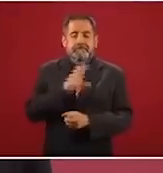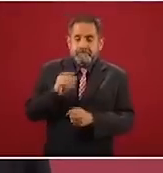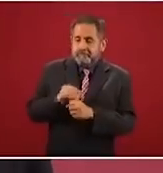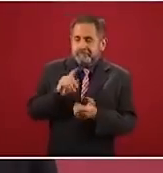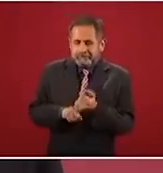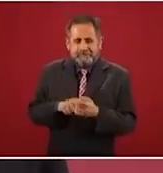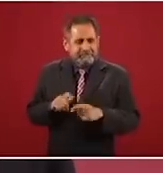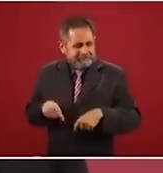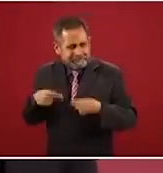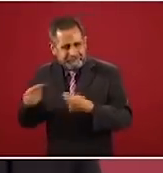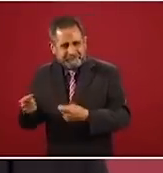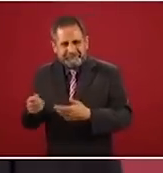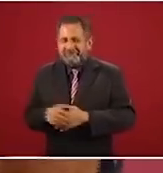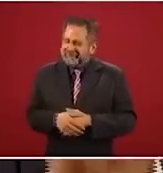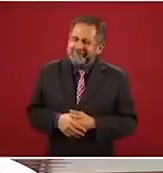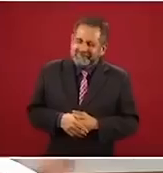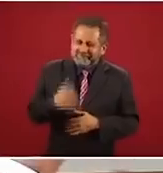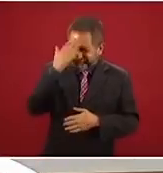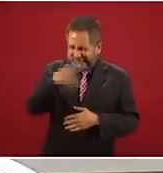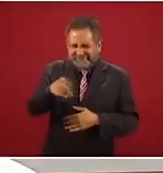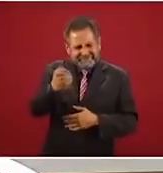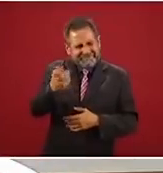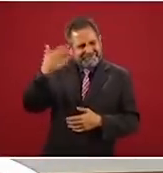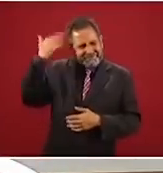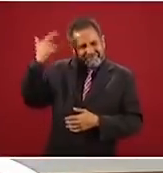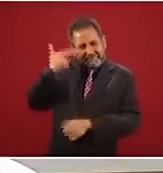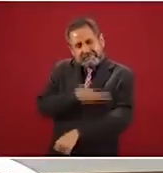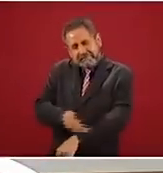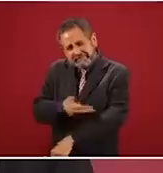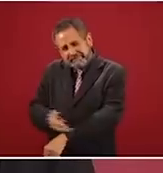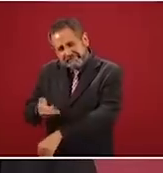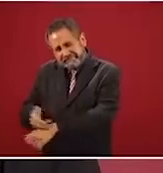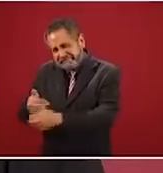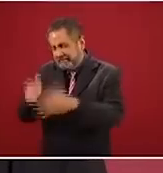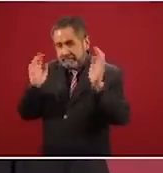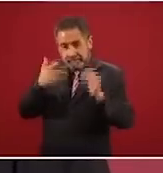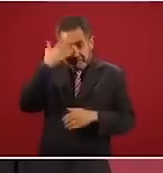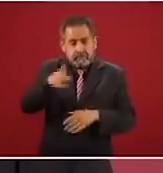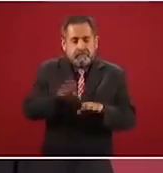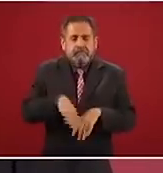claves, porque eso es muy importante. ¿Saben cómo era la tranza?